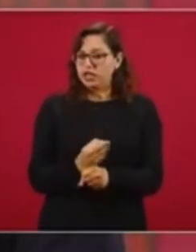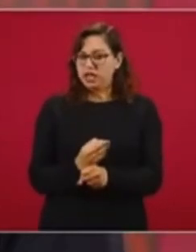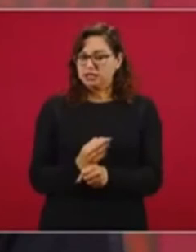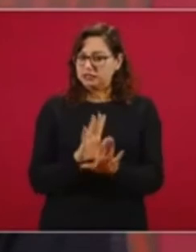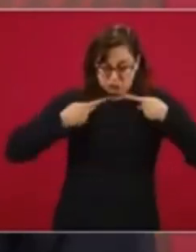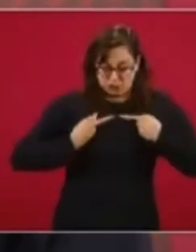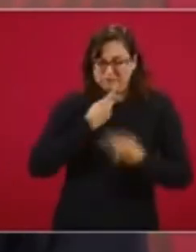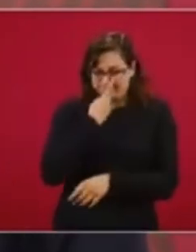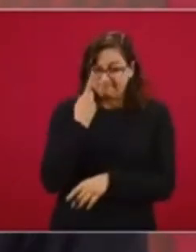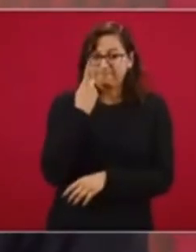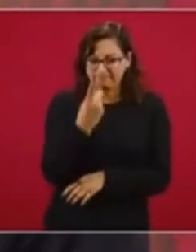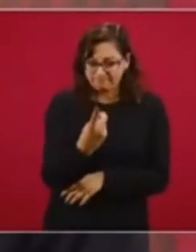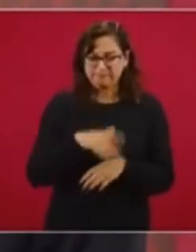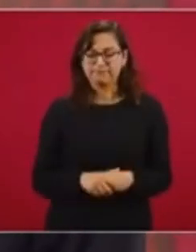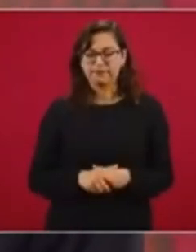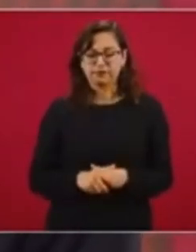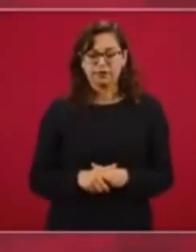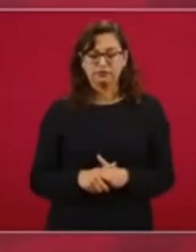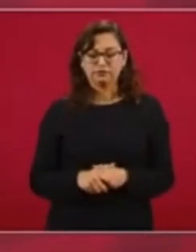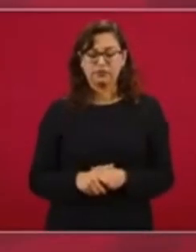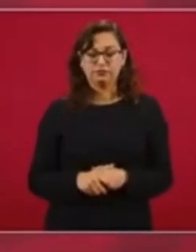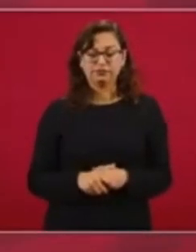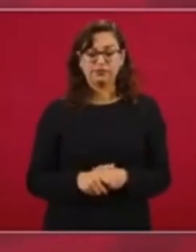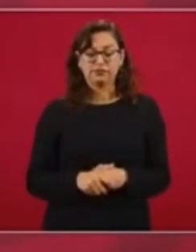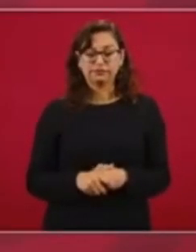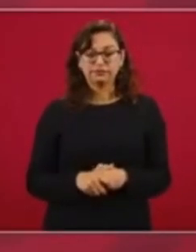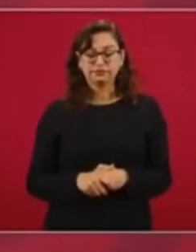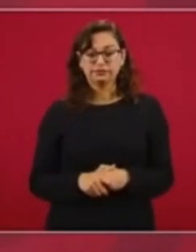investidura. Llevan los dirigentes de Morena,